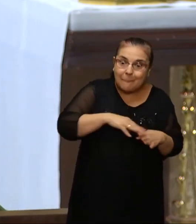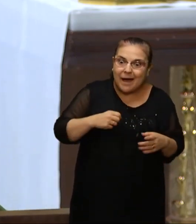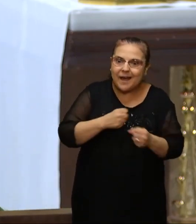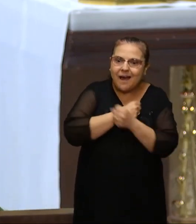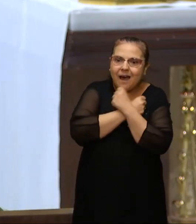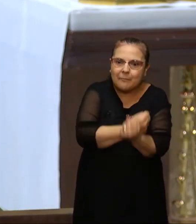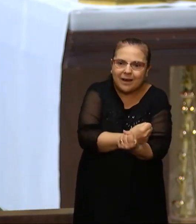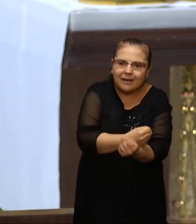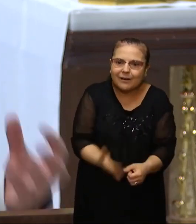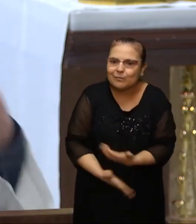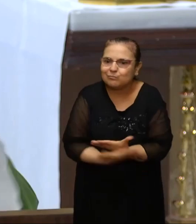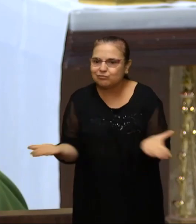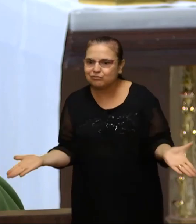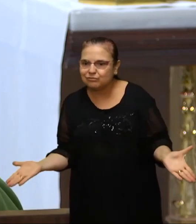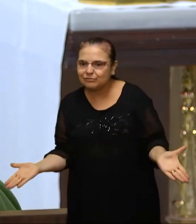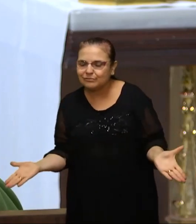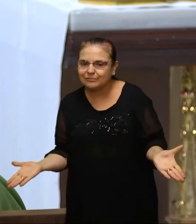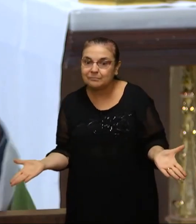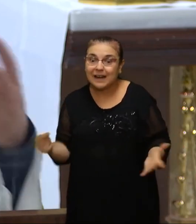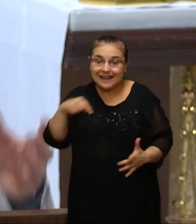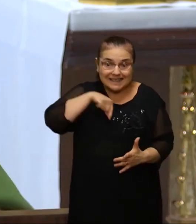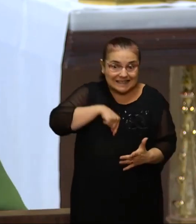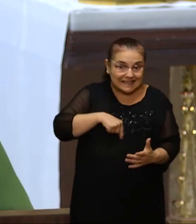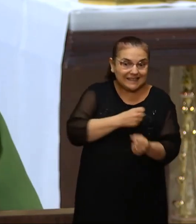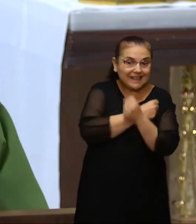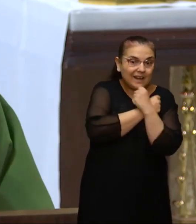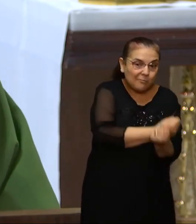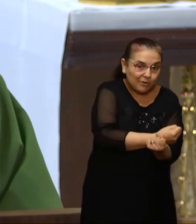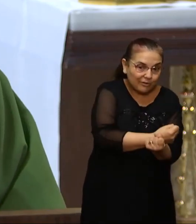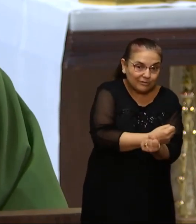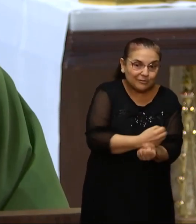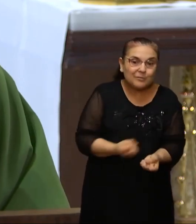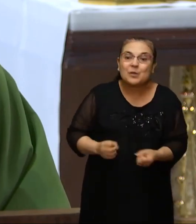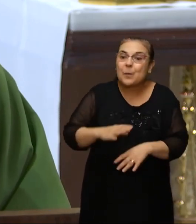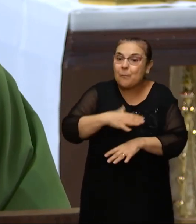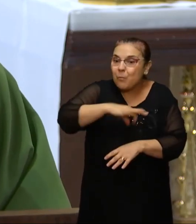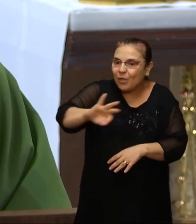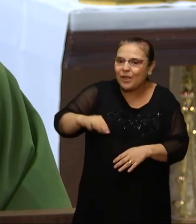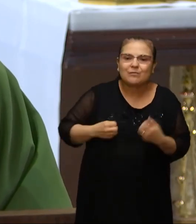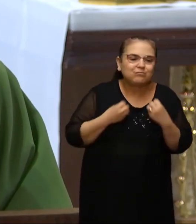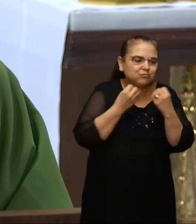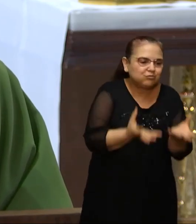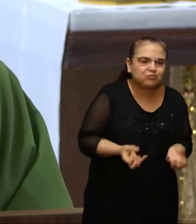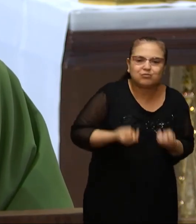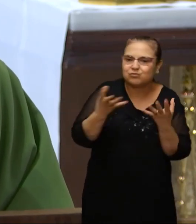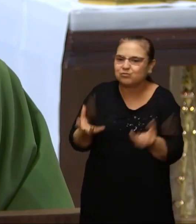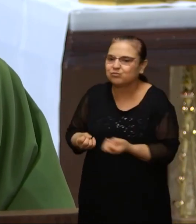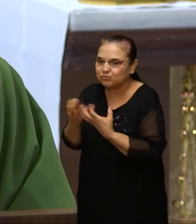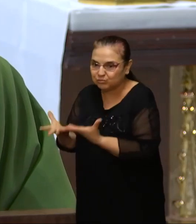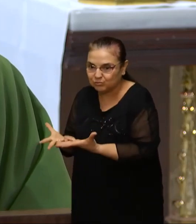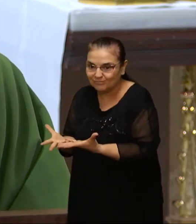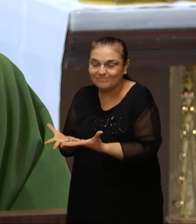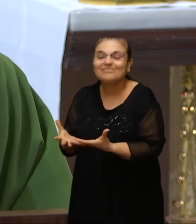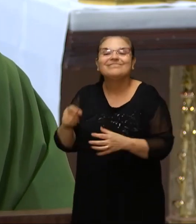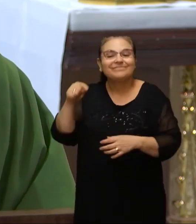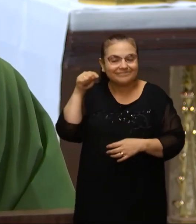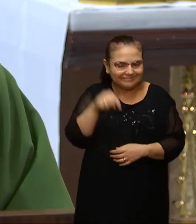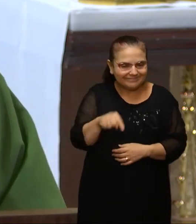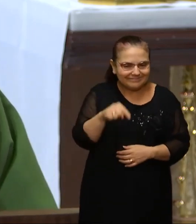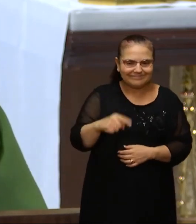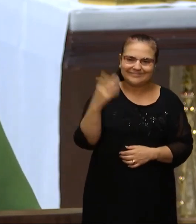demás para poder sentir ese amor y poderlo expresar a otras personas No esa es también la